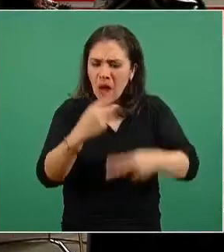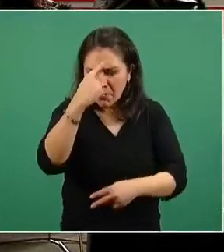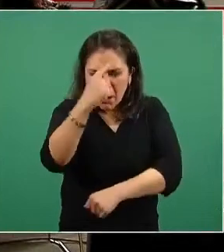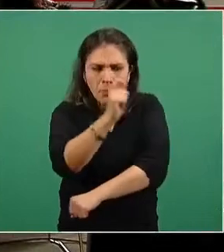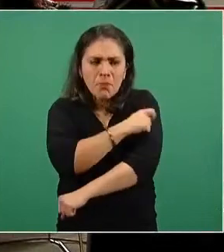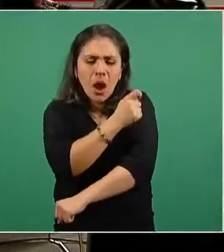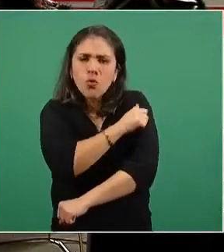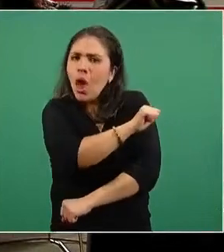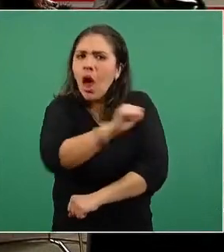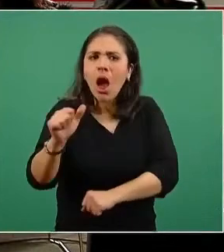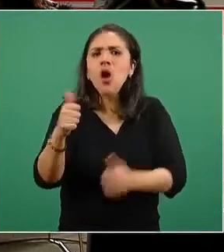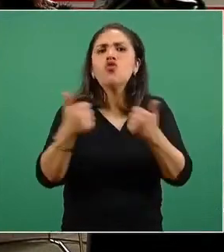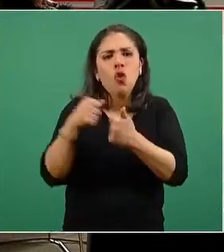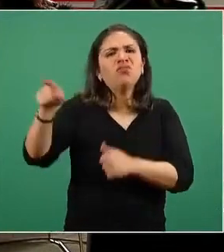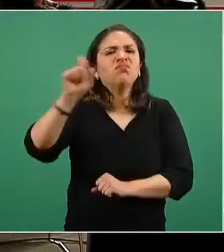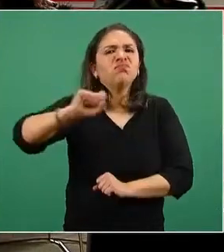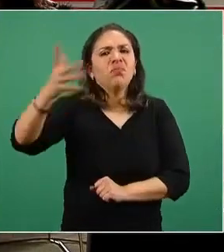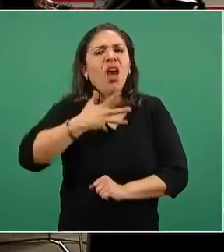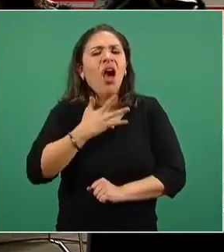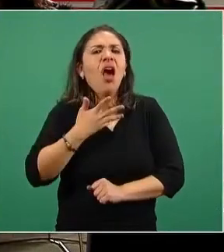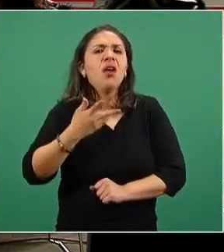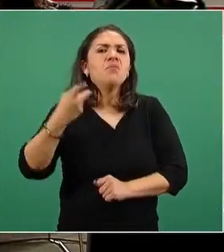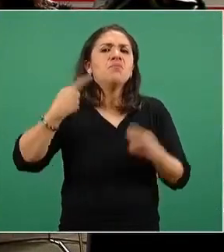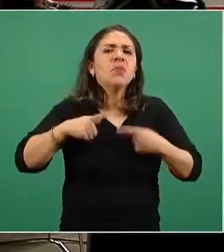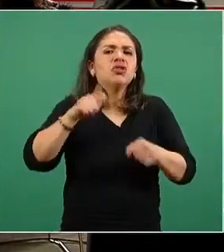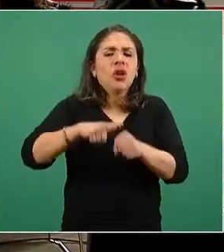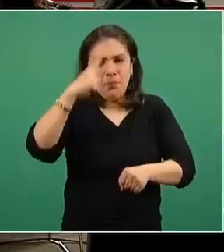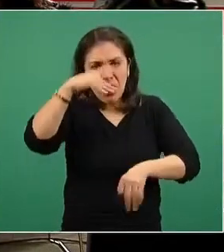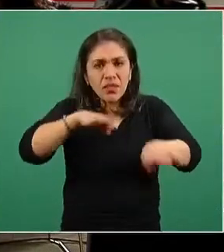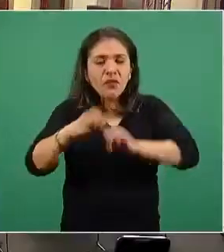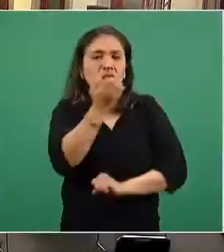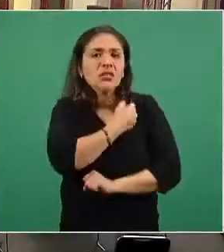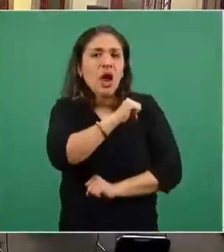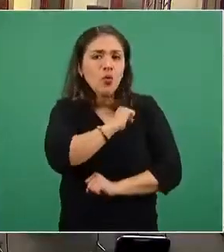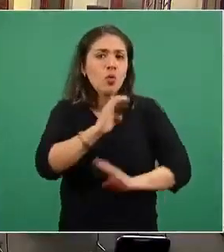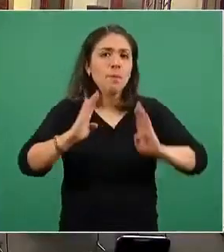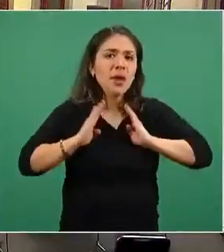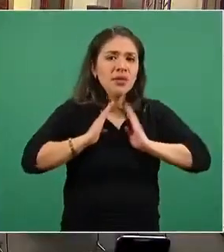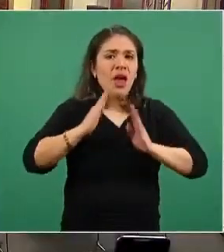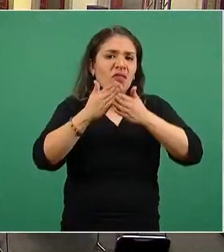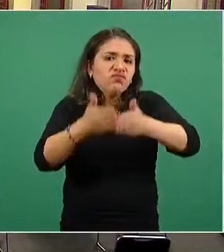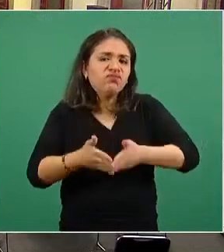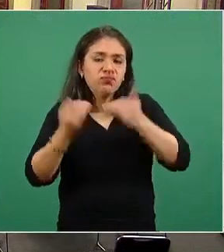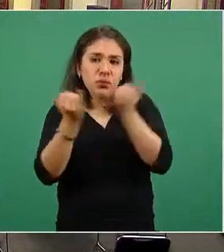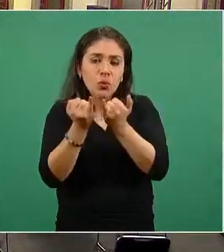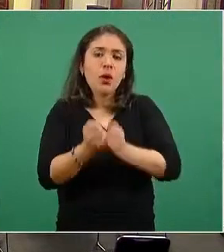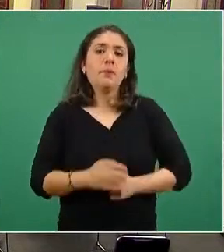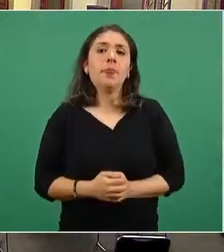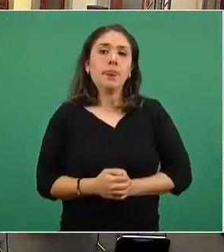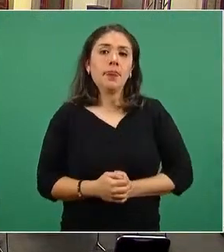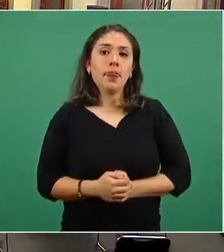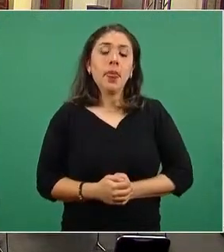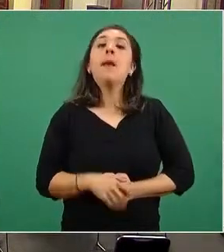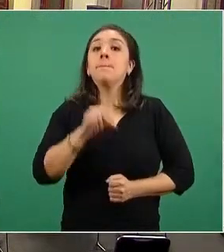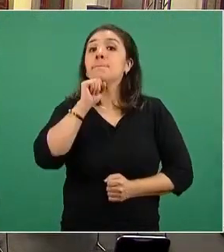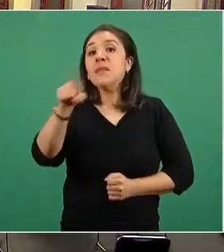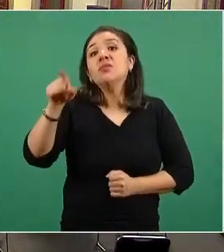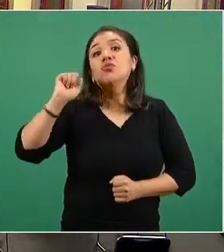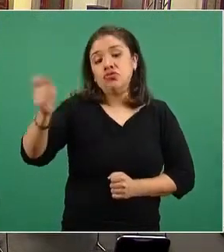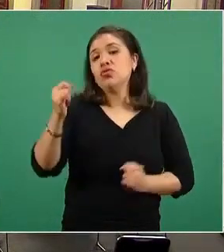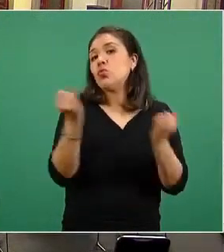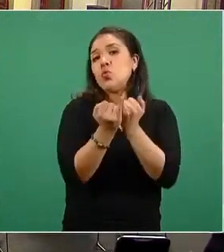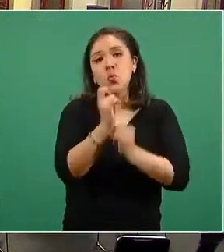del personal de sanidad militar y naval. Y también a esos grupos les tocaría, finalmente. Sí, por